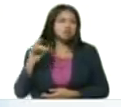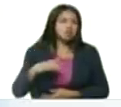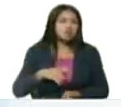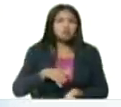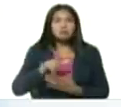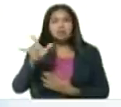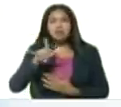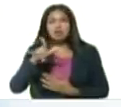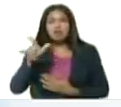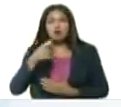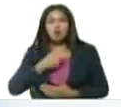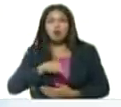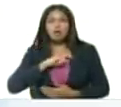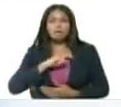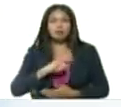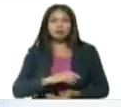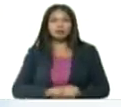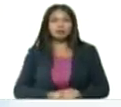Viajero a España,